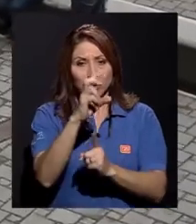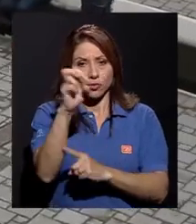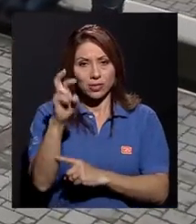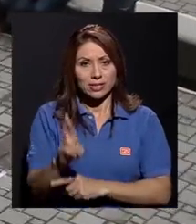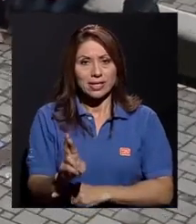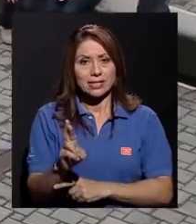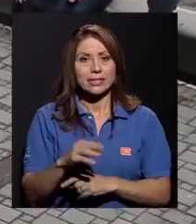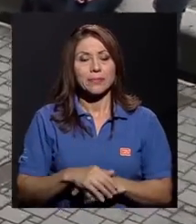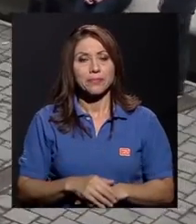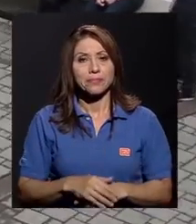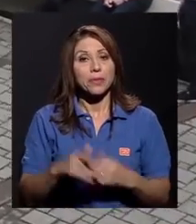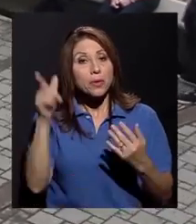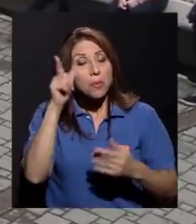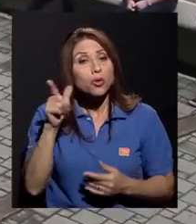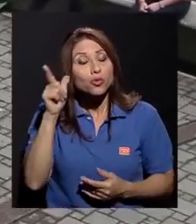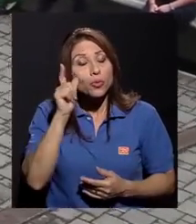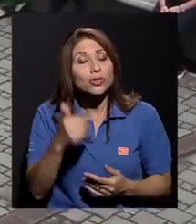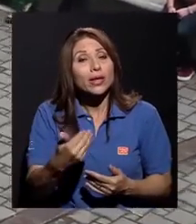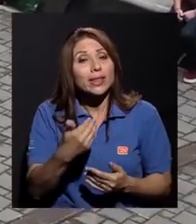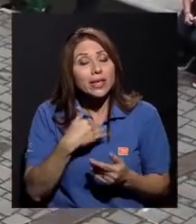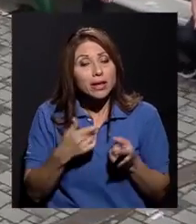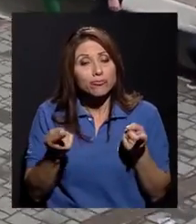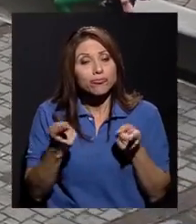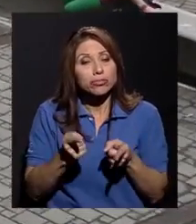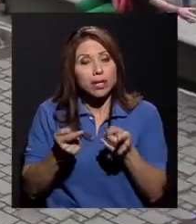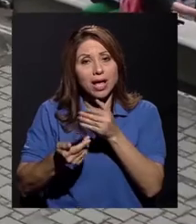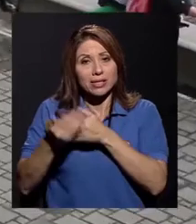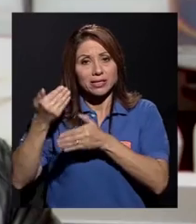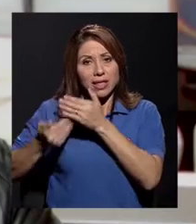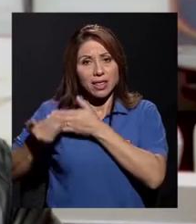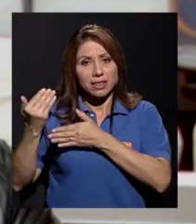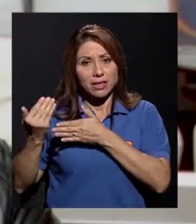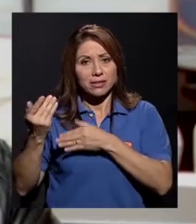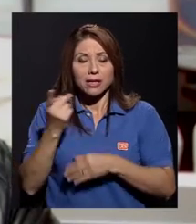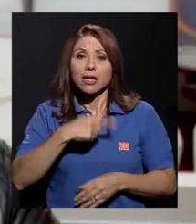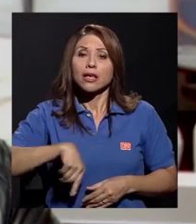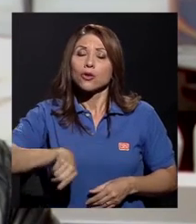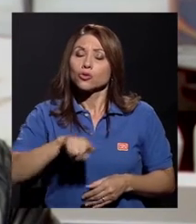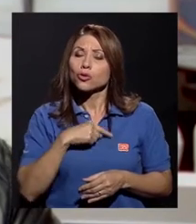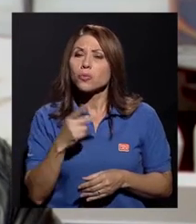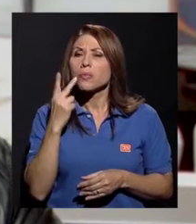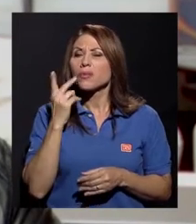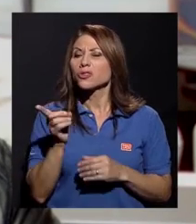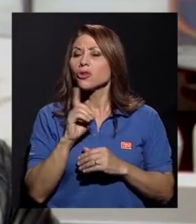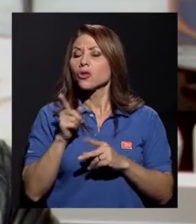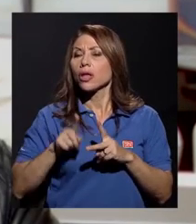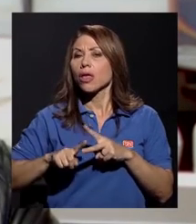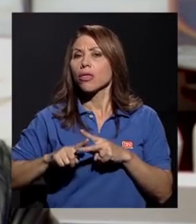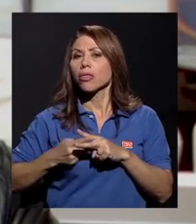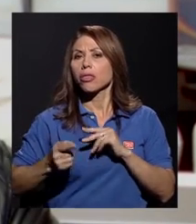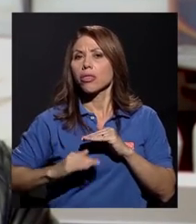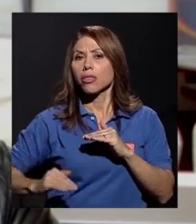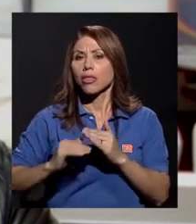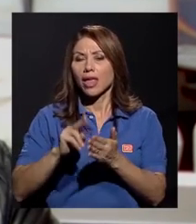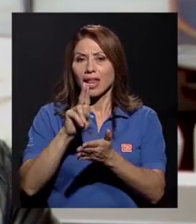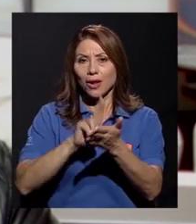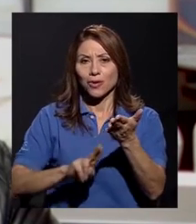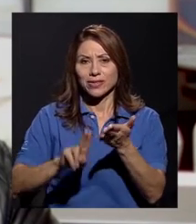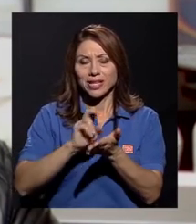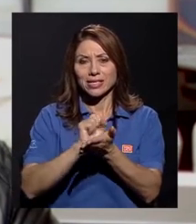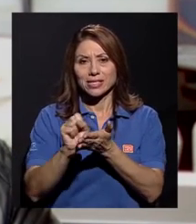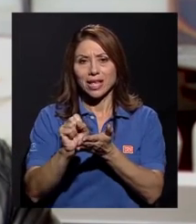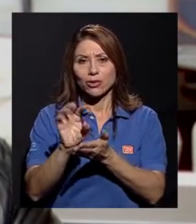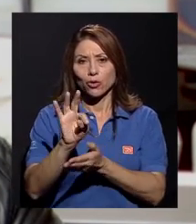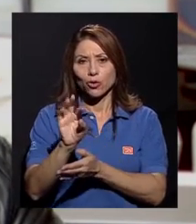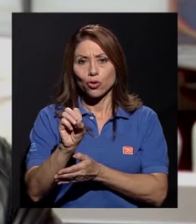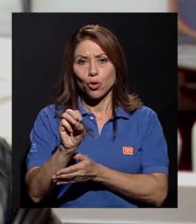Por supuesto que tiene sus antecedentes y encontramos sus raíces en la Universidad de Santo Tomás.